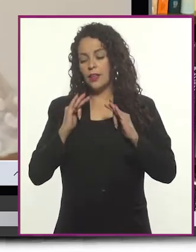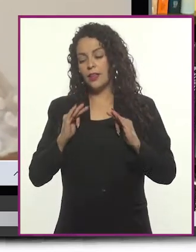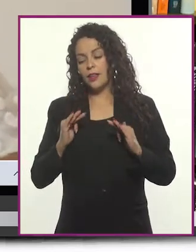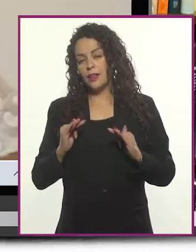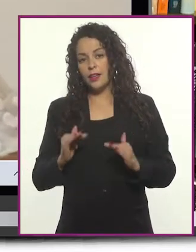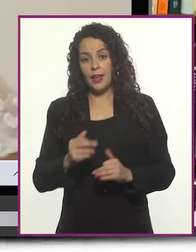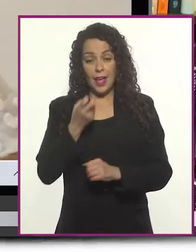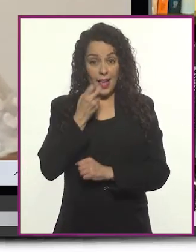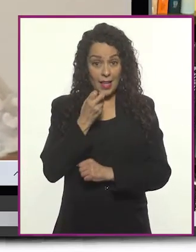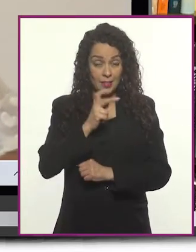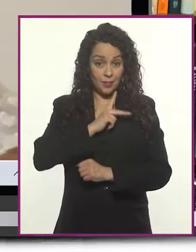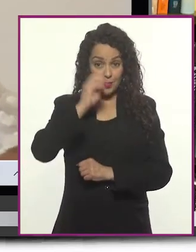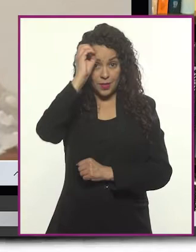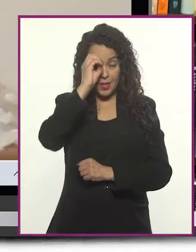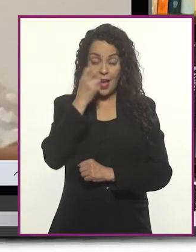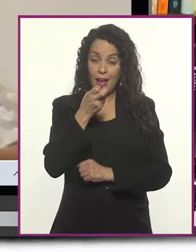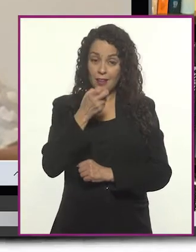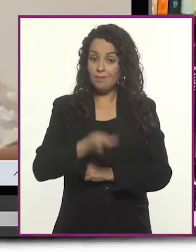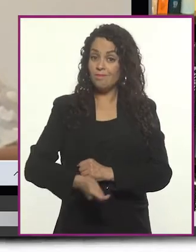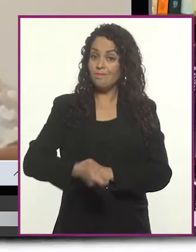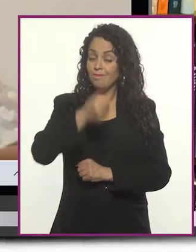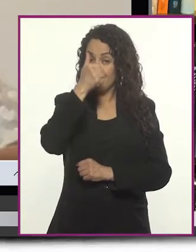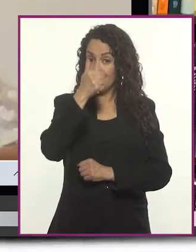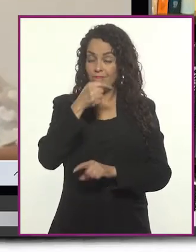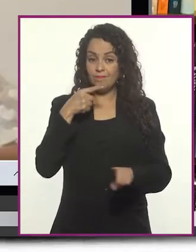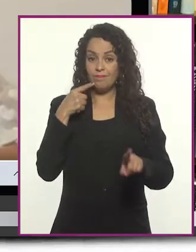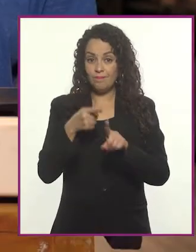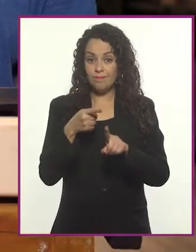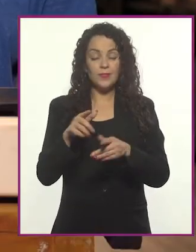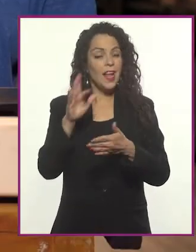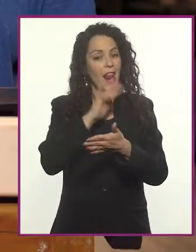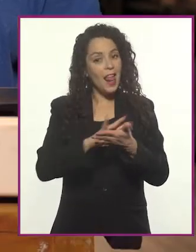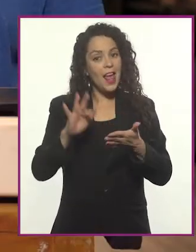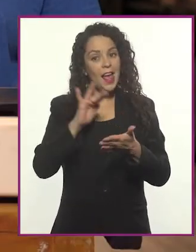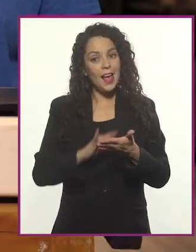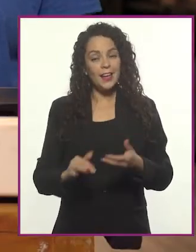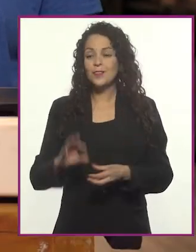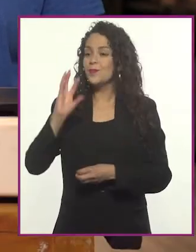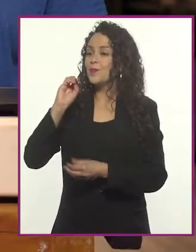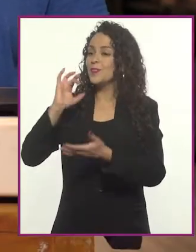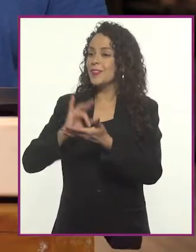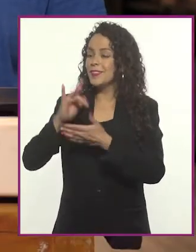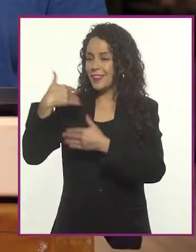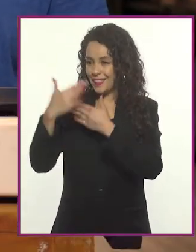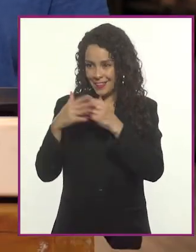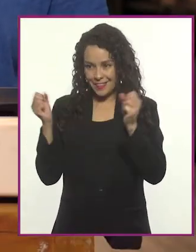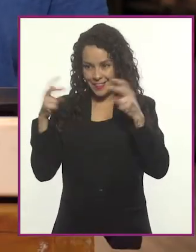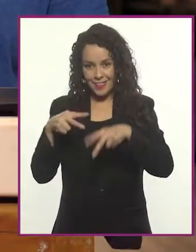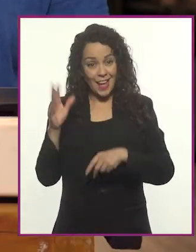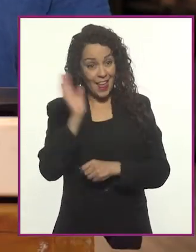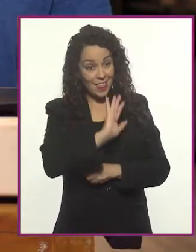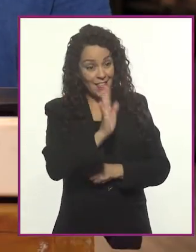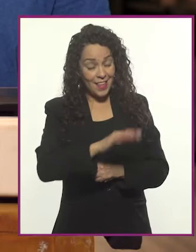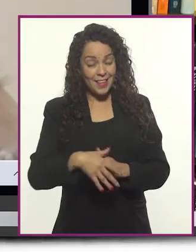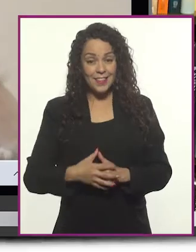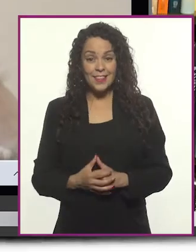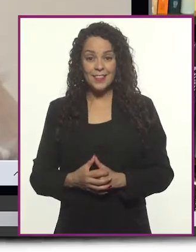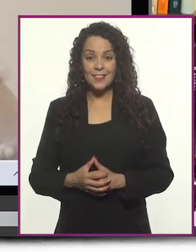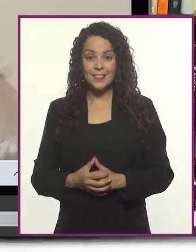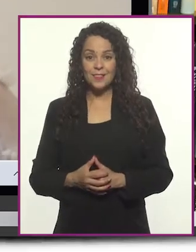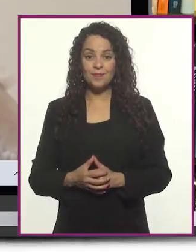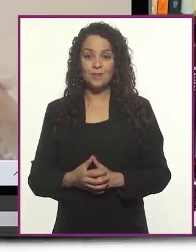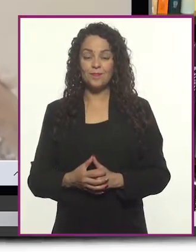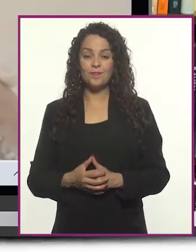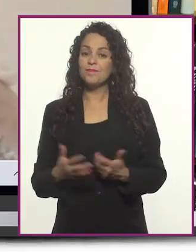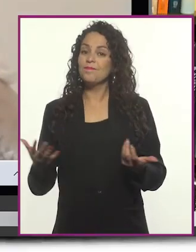que es primero la primera parte, leer. Muchas gracias, nos vemos. Bye.